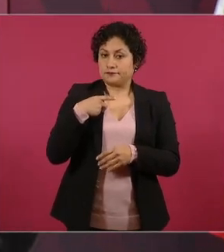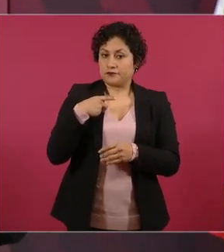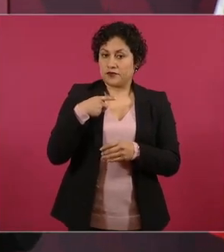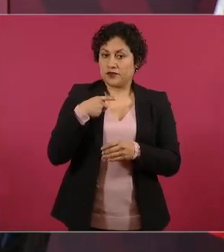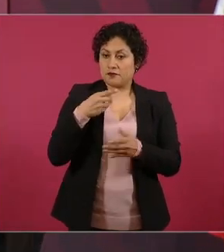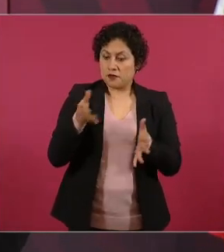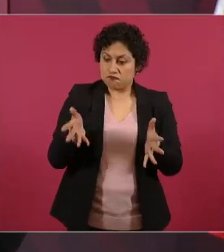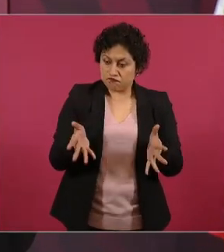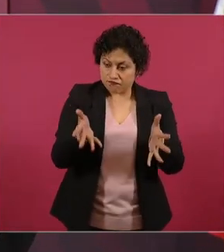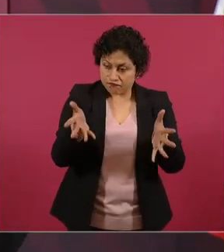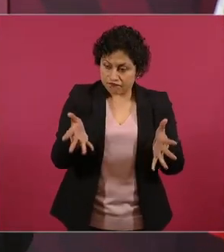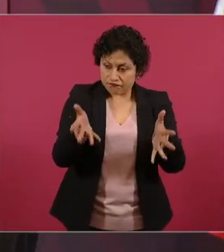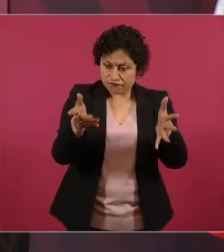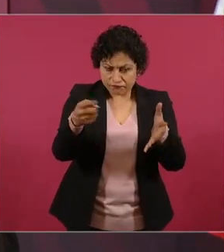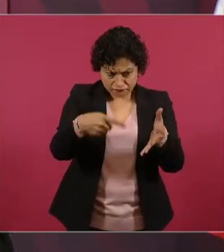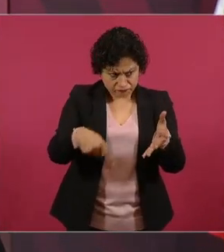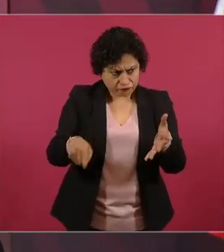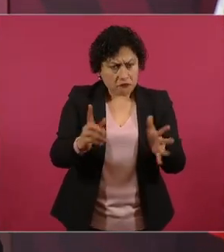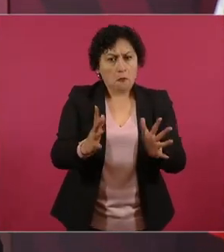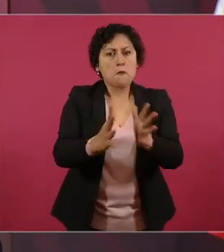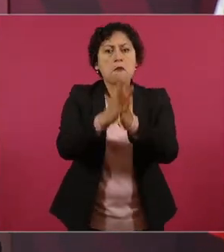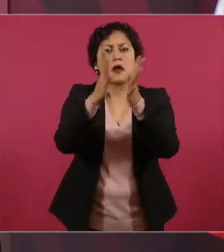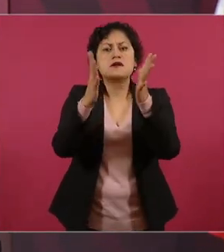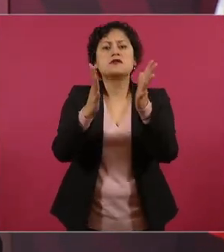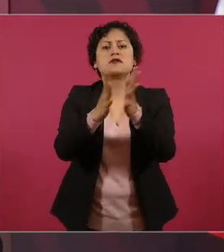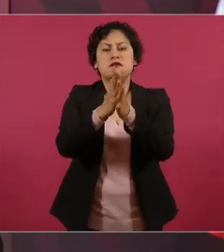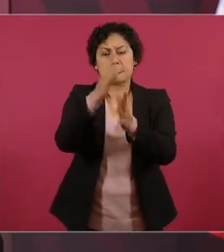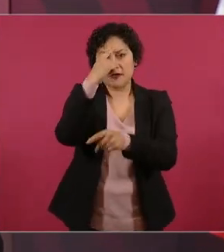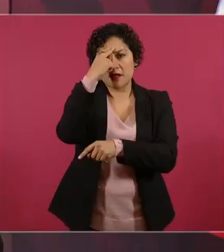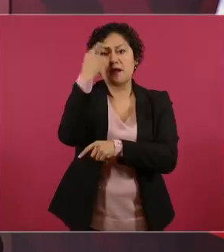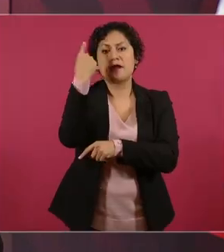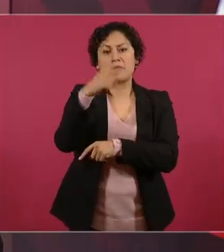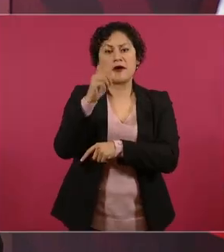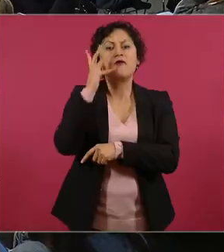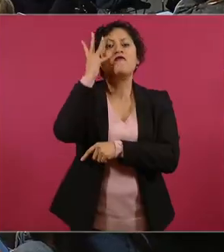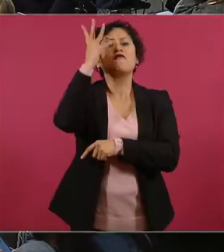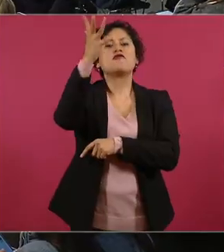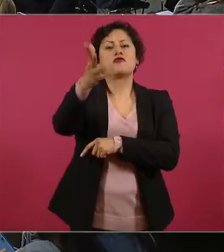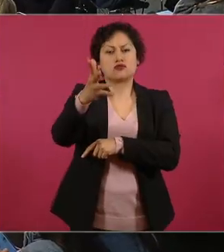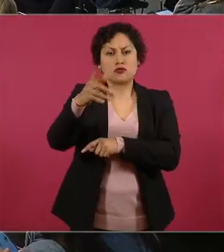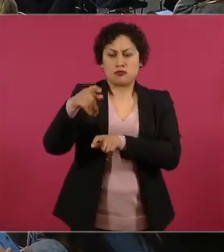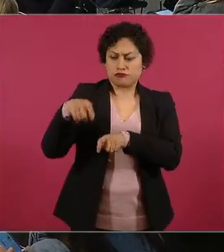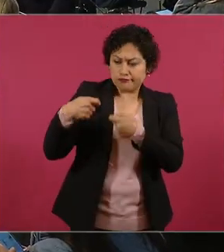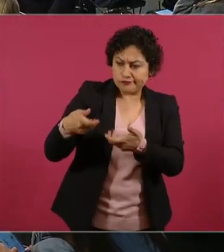espacios, ¿no? Uh-huh. De participación para el relevo generacional. Ok.